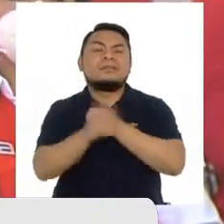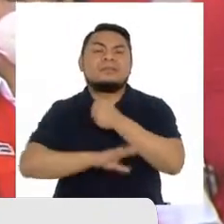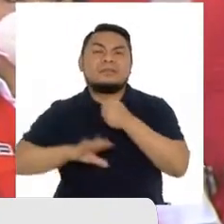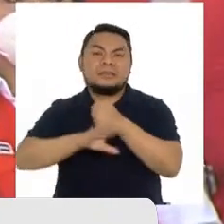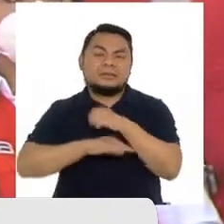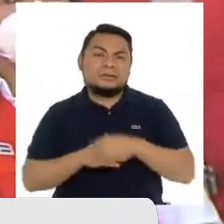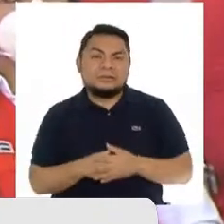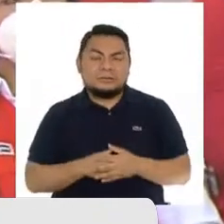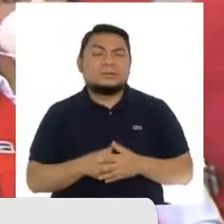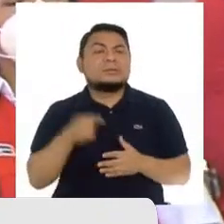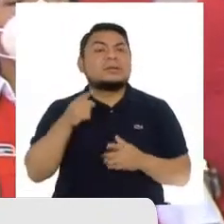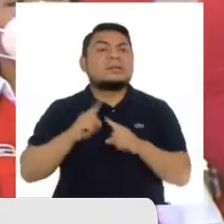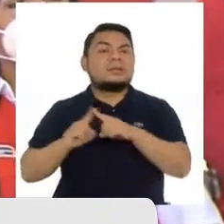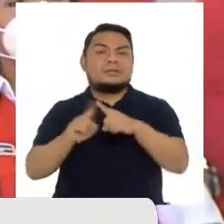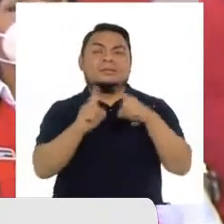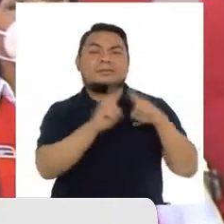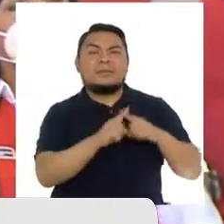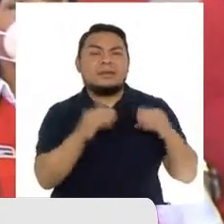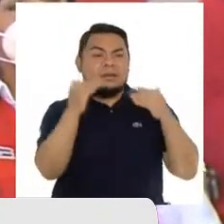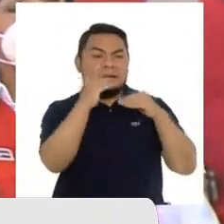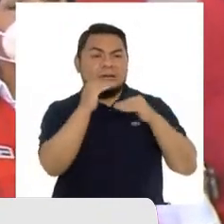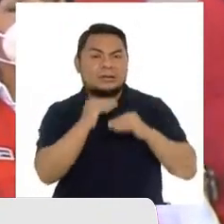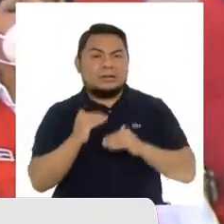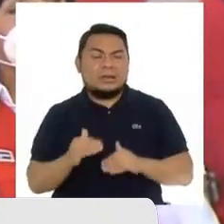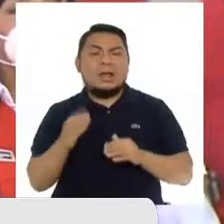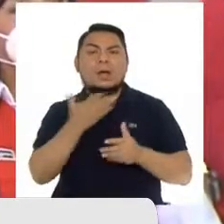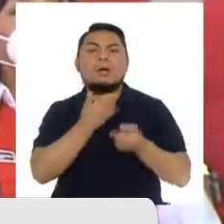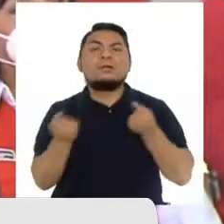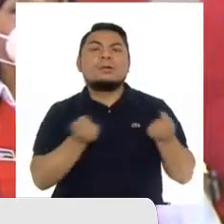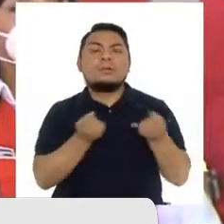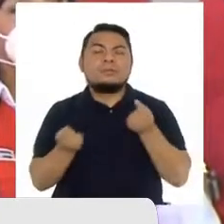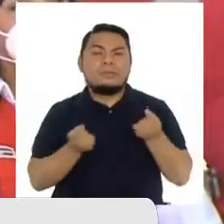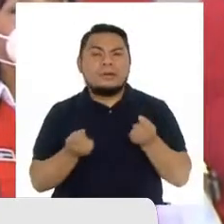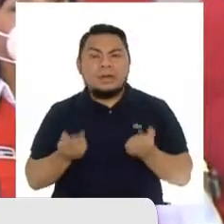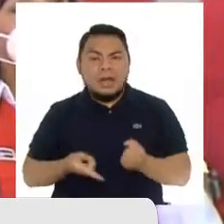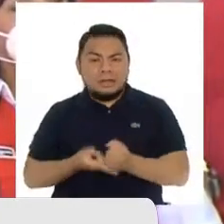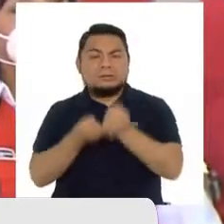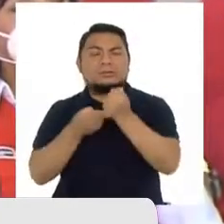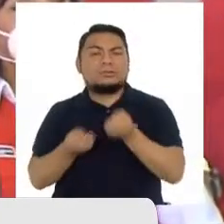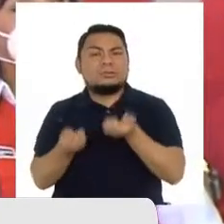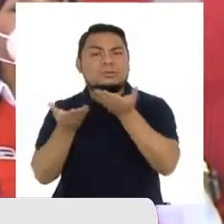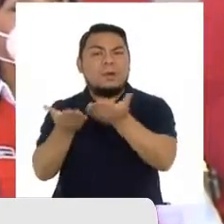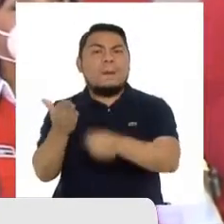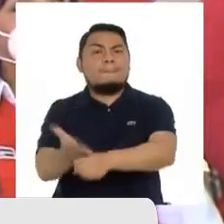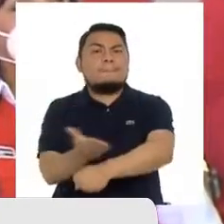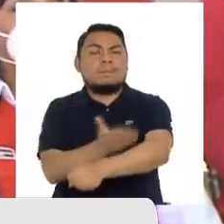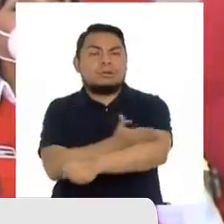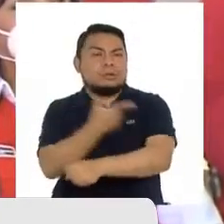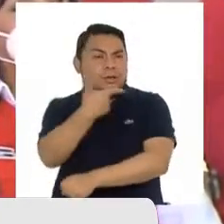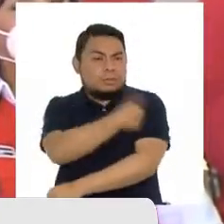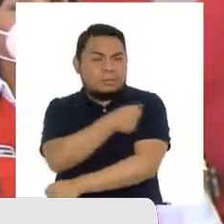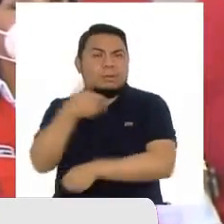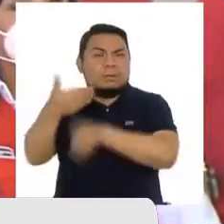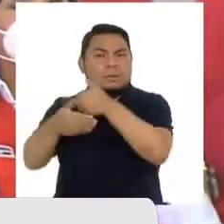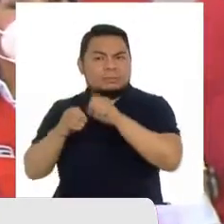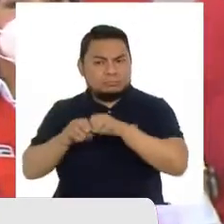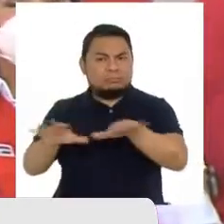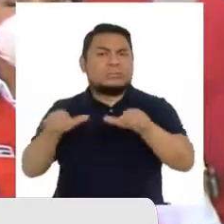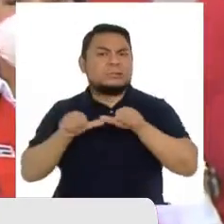en los diferentes niveles de gobierno y para asegurar el proceso de vacunación